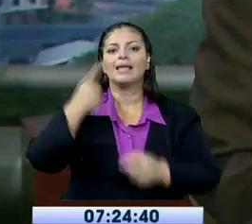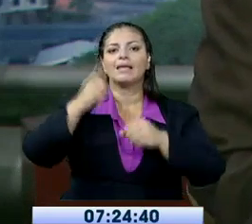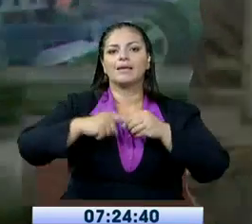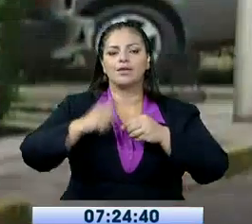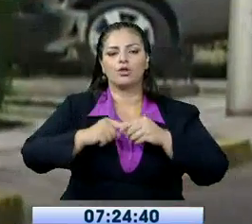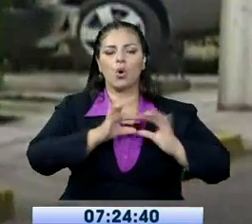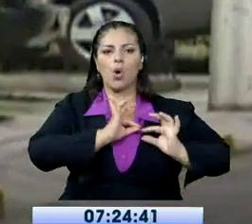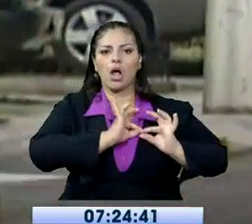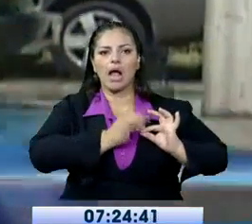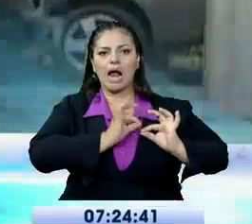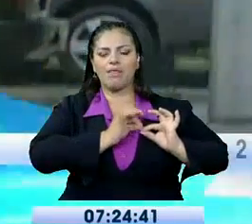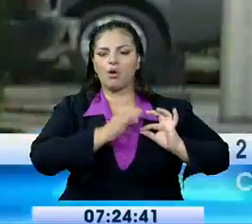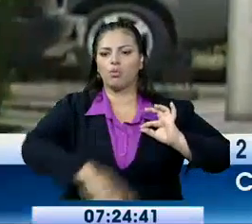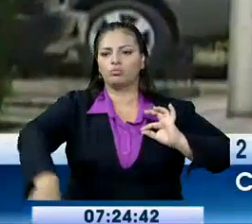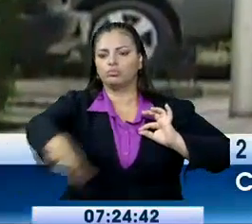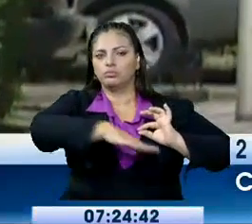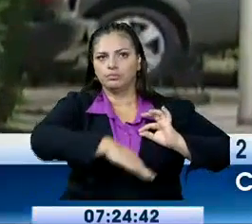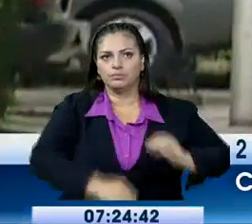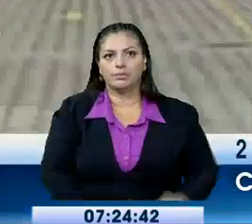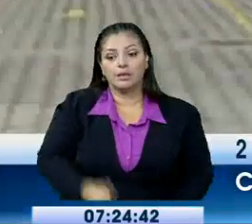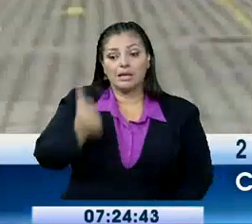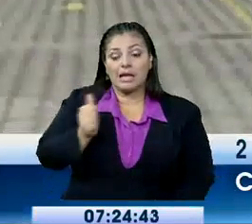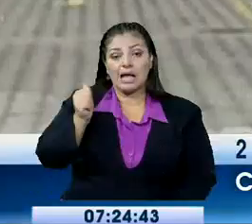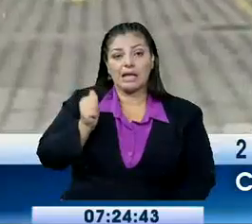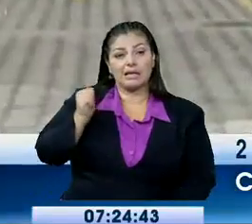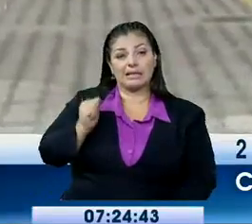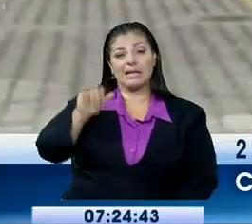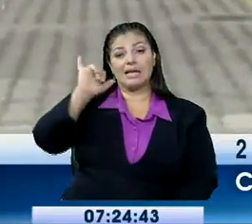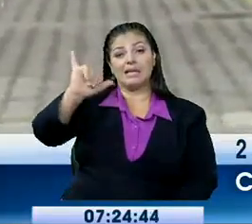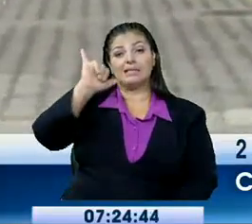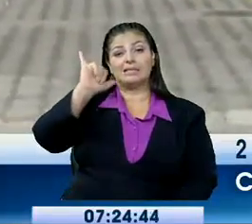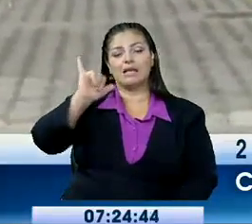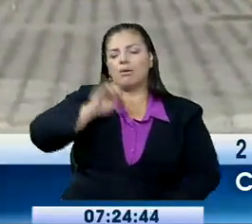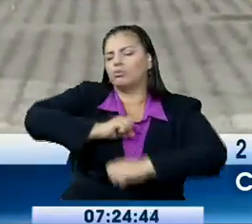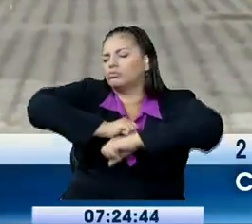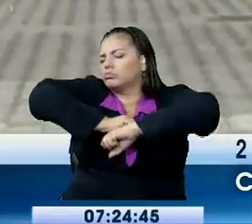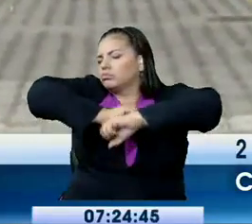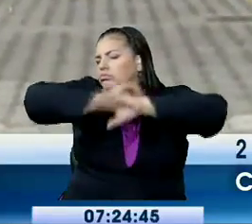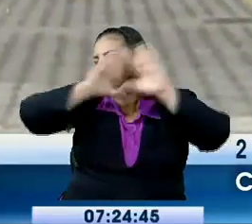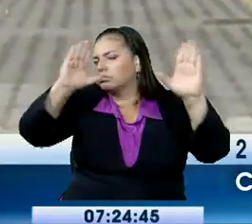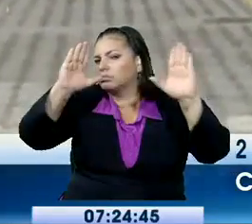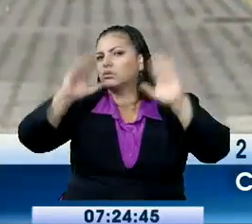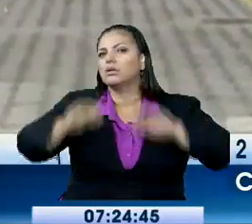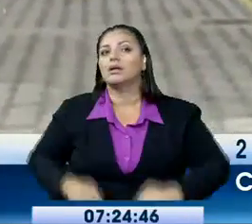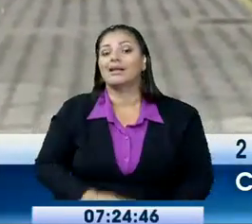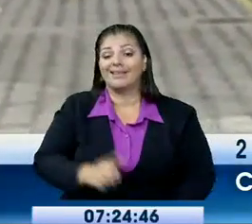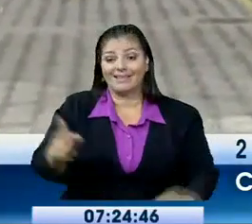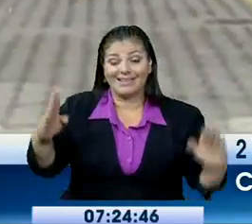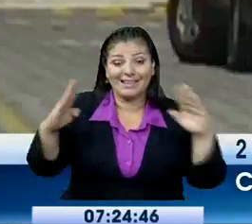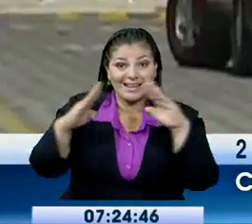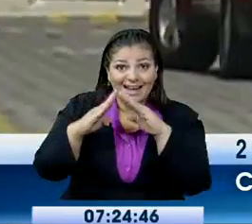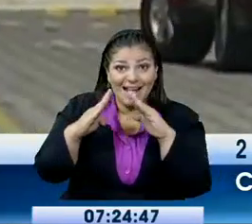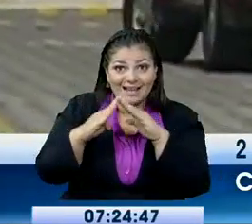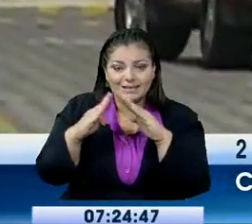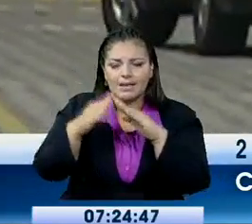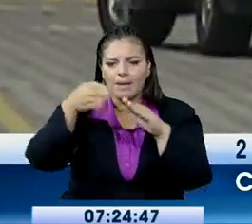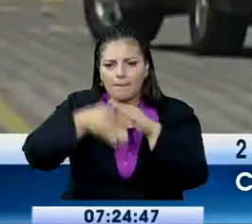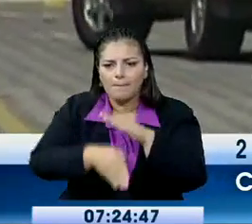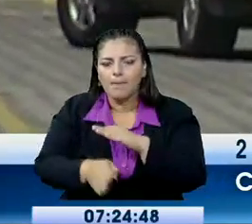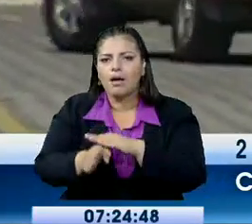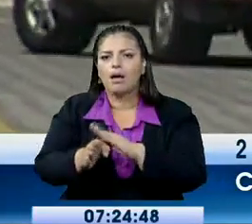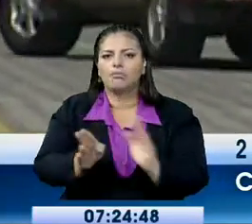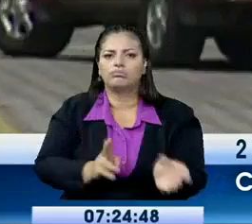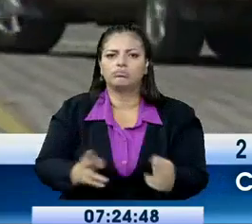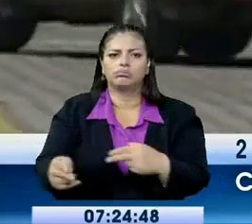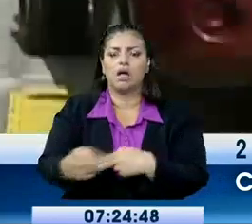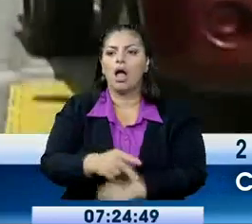El hecho ocurrió la madrugada de este sábado. Aparentemente, una pareja de adultos mayores encendió una fogata dentro de su habitación para